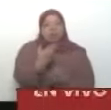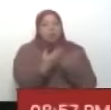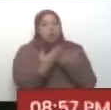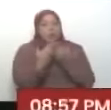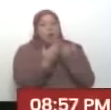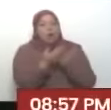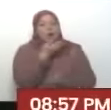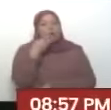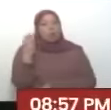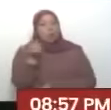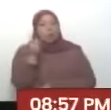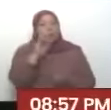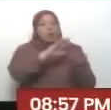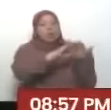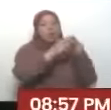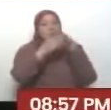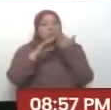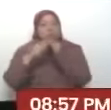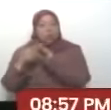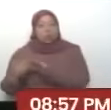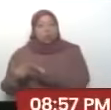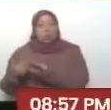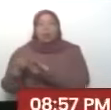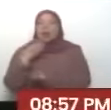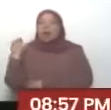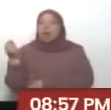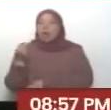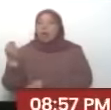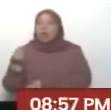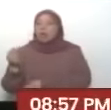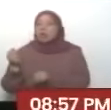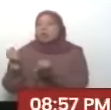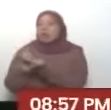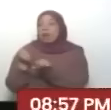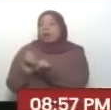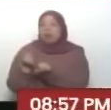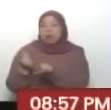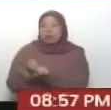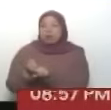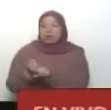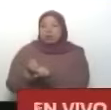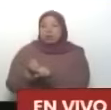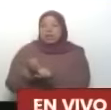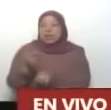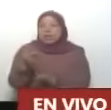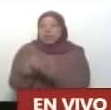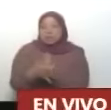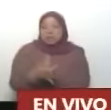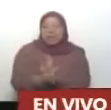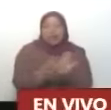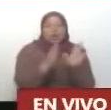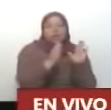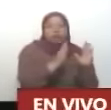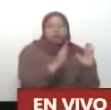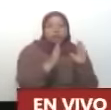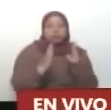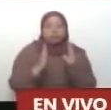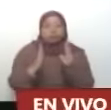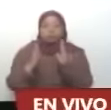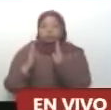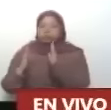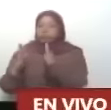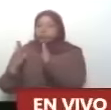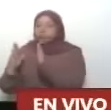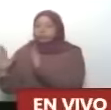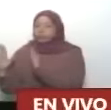tiene la juventud de los barrios, tiene la juventud obrera. Y eso es lo que llaman columnas. En algunos casos los van a